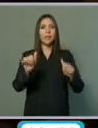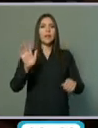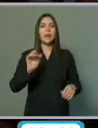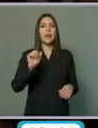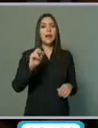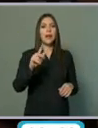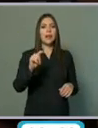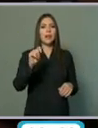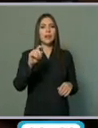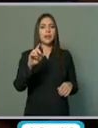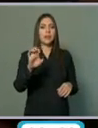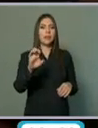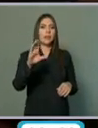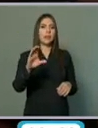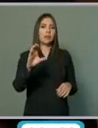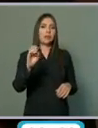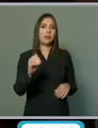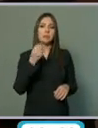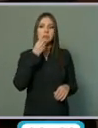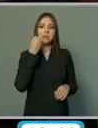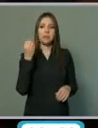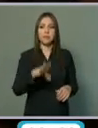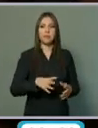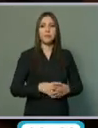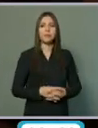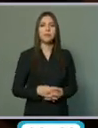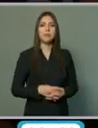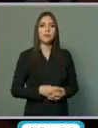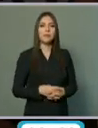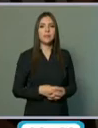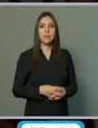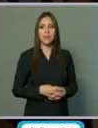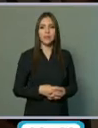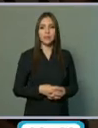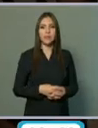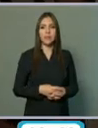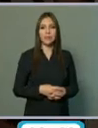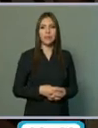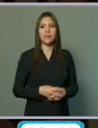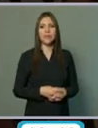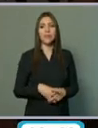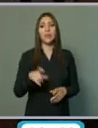Ándele. Está muy bonito. Está Cuando hermoso. nació se inauguró esto. Cuando él-